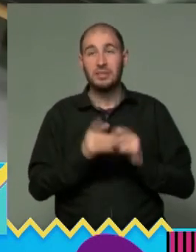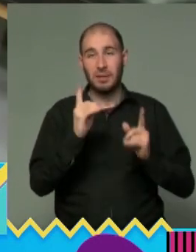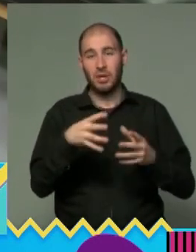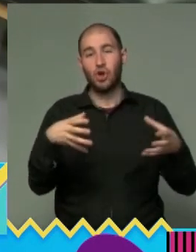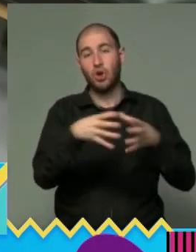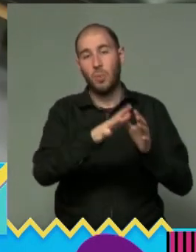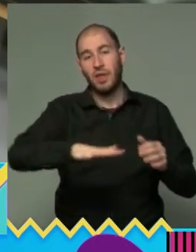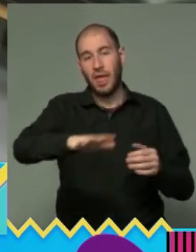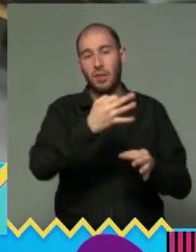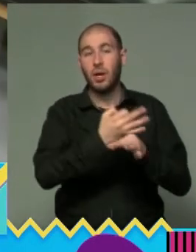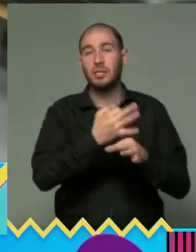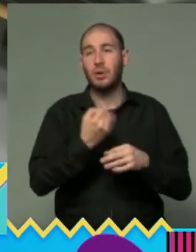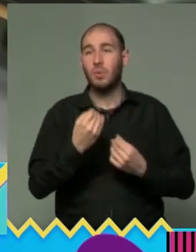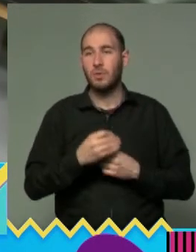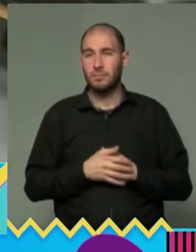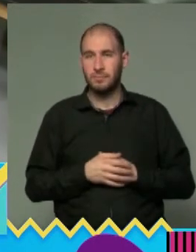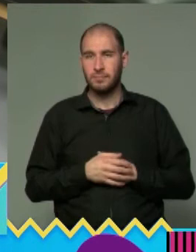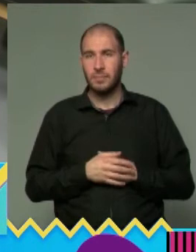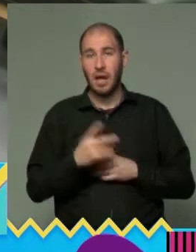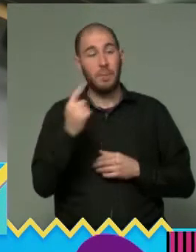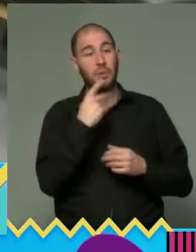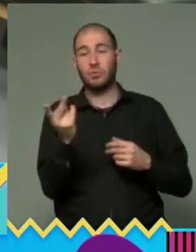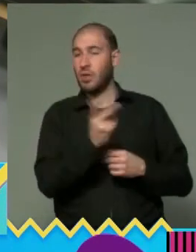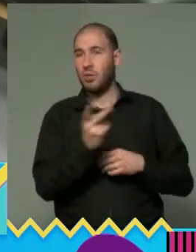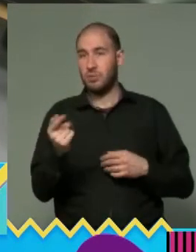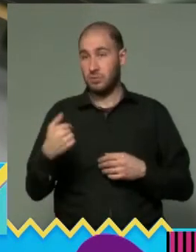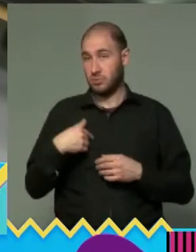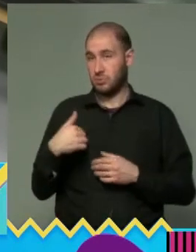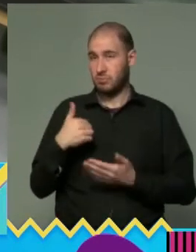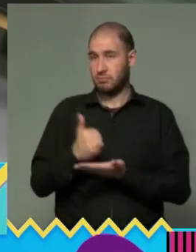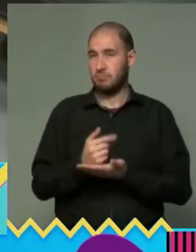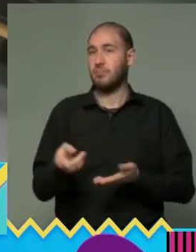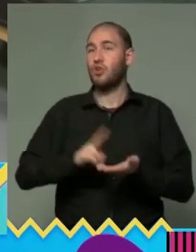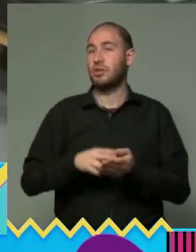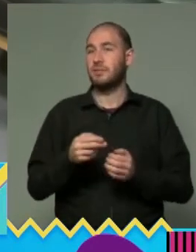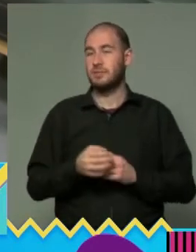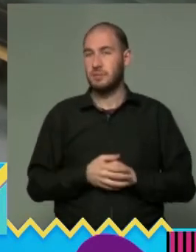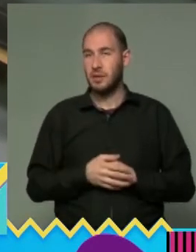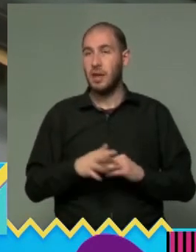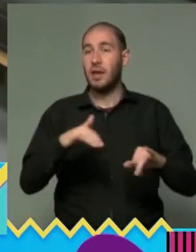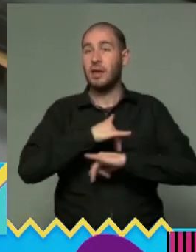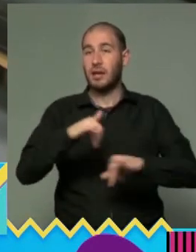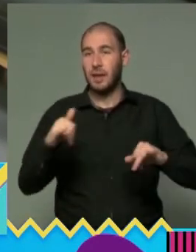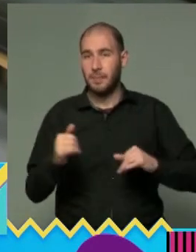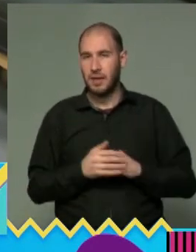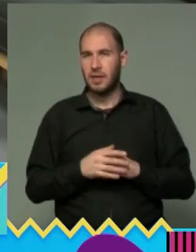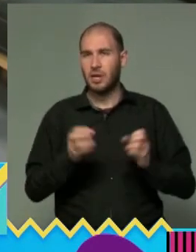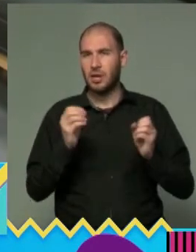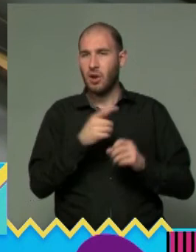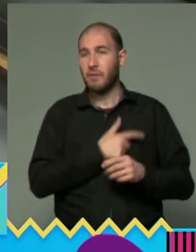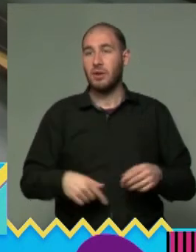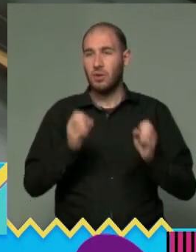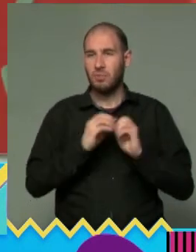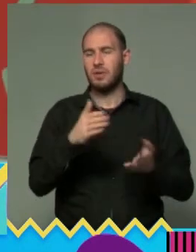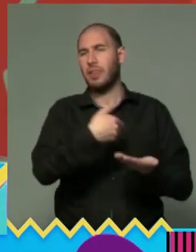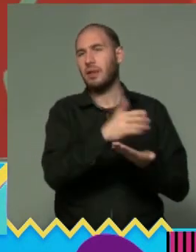la comunidad educativa? A los dos, Yo para en mi cerrar. lugar, lo vuelvo a repetir, hubo una campaña del inicio de este gobierno